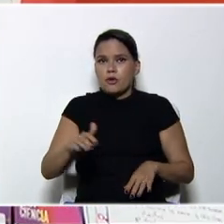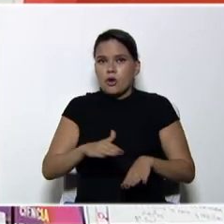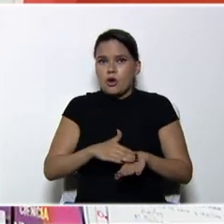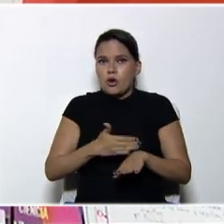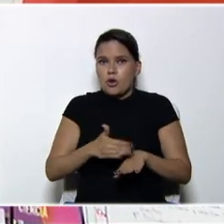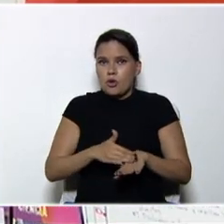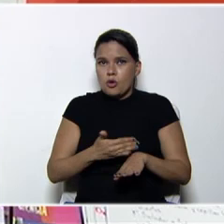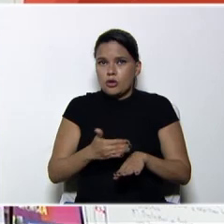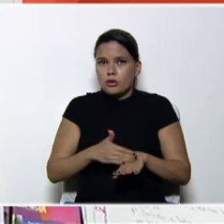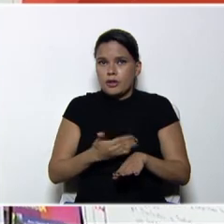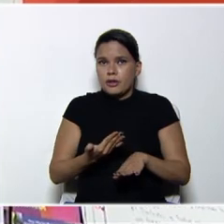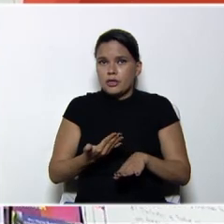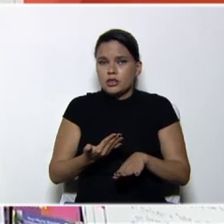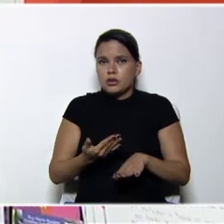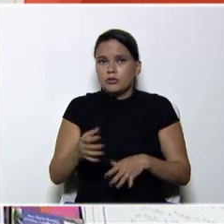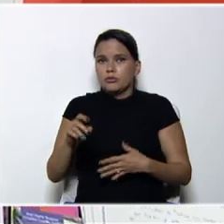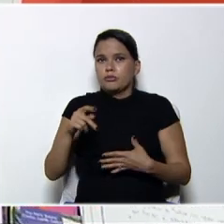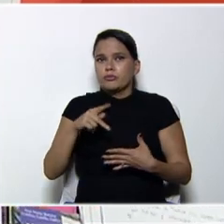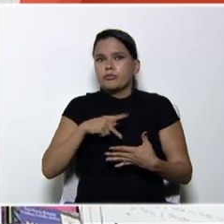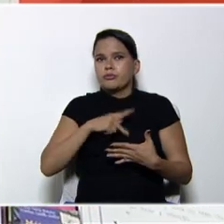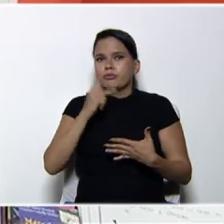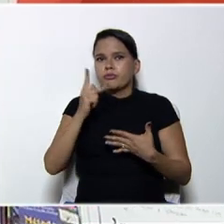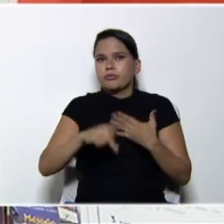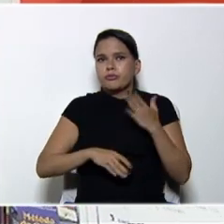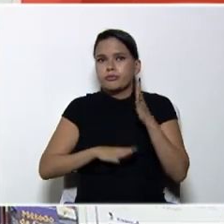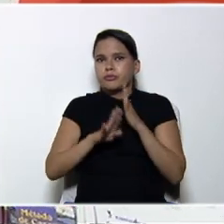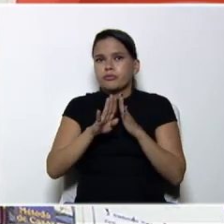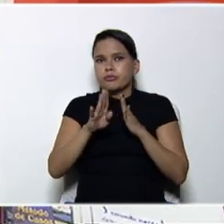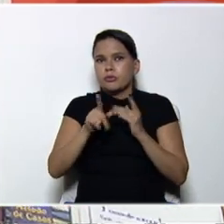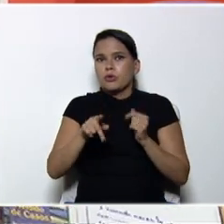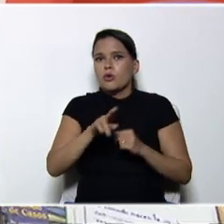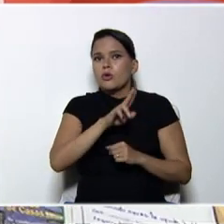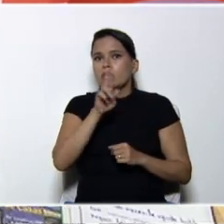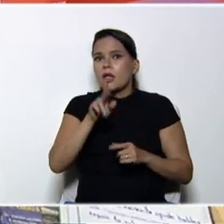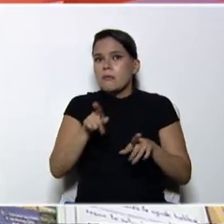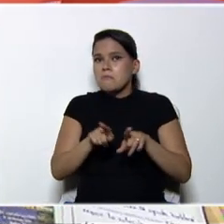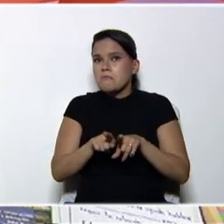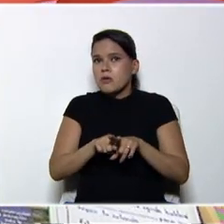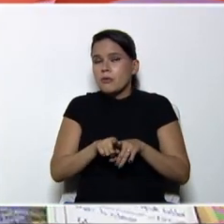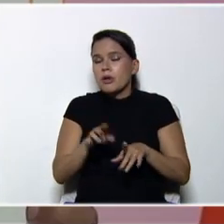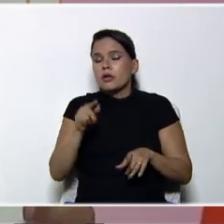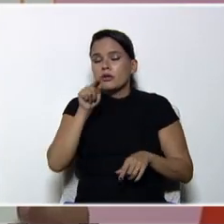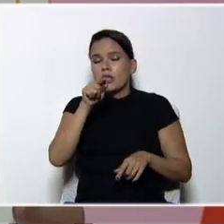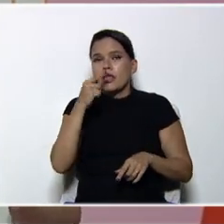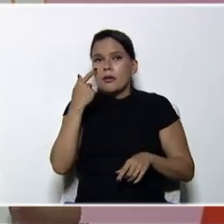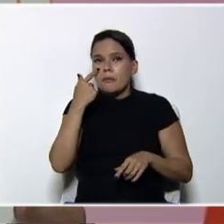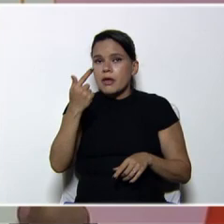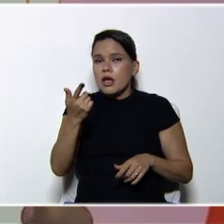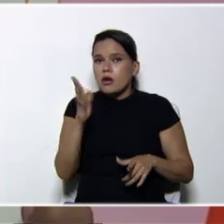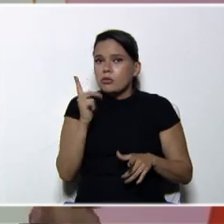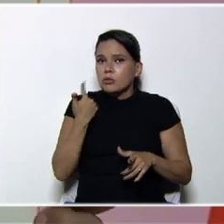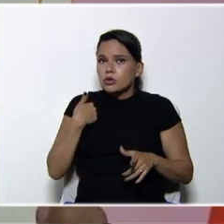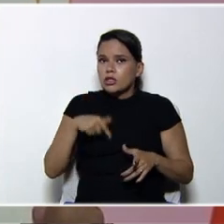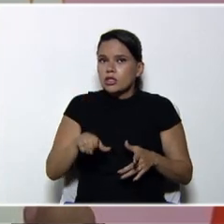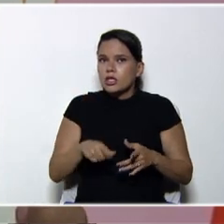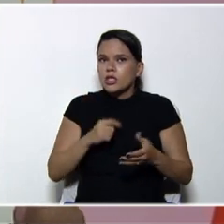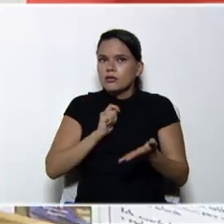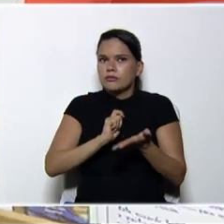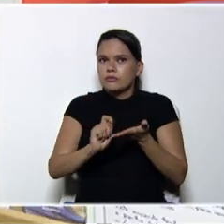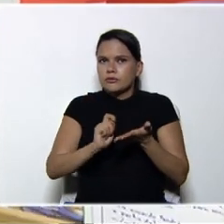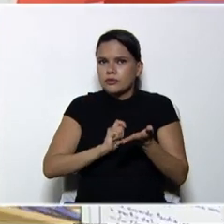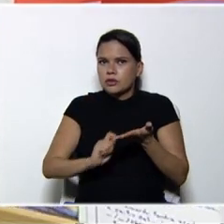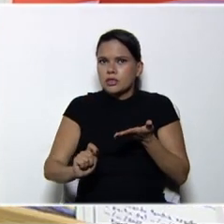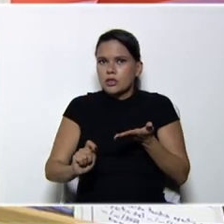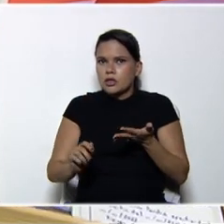mostrar ejemplos utilizando estas mismas fichas, estos mismos modelos, para que ustedes vean cómo se debe entonces abordar desde